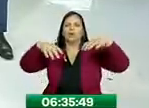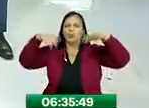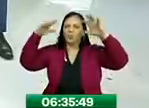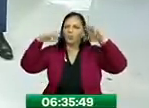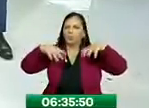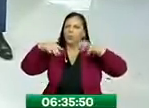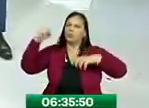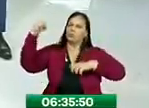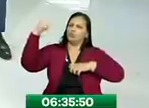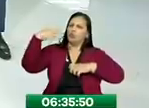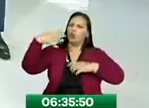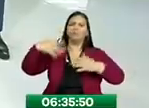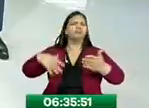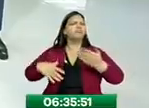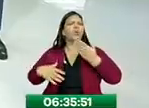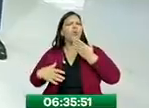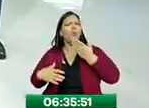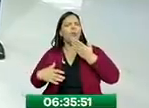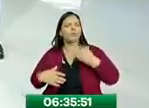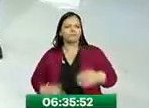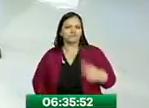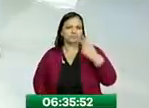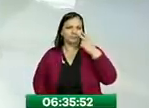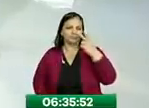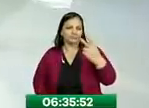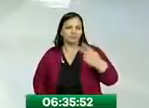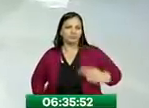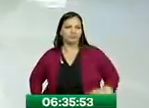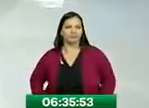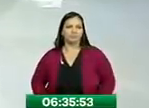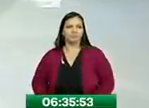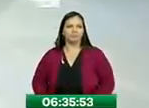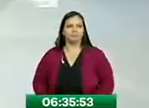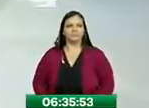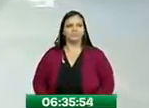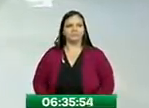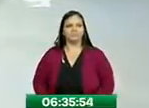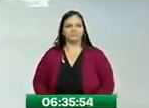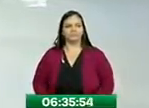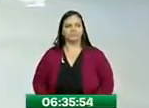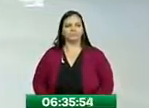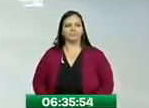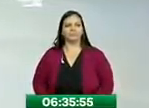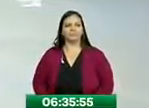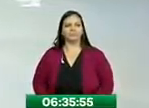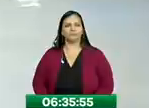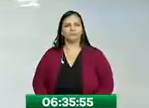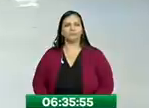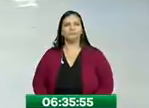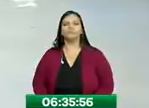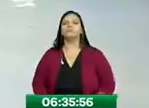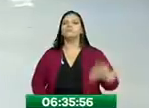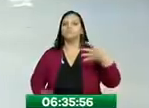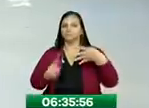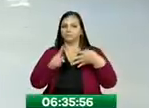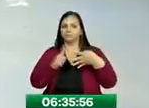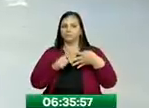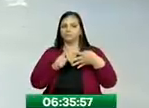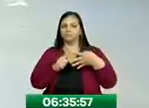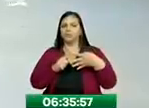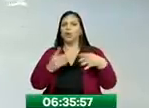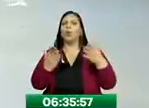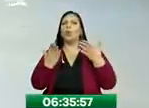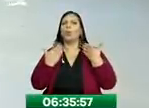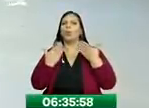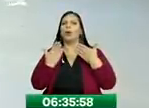el pronóstico del tiempo, el pronóstico para el día de hoy climatológico que nos tiene en esta oportunidad. Vamos de inmediato con la ciudad de Guayaquil,